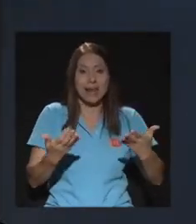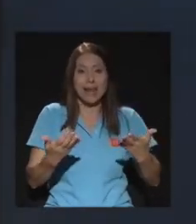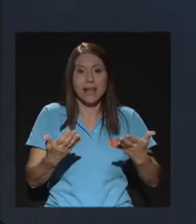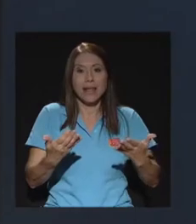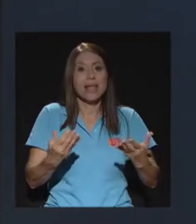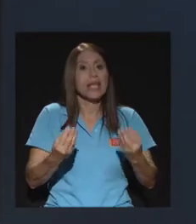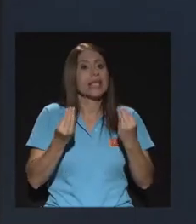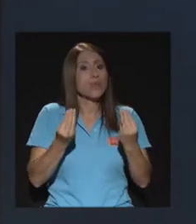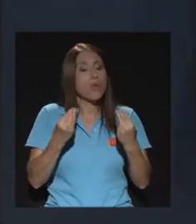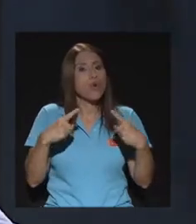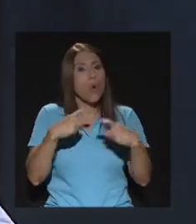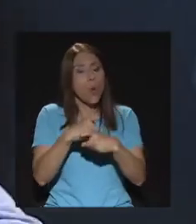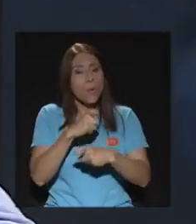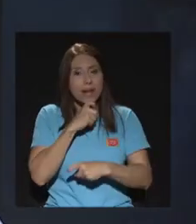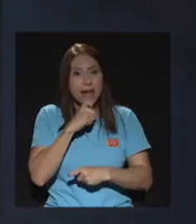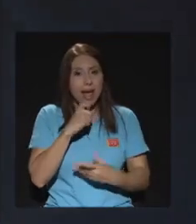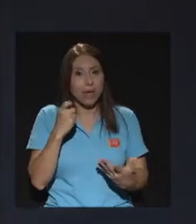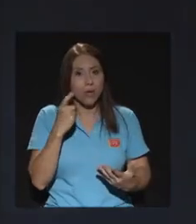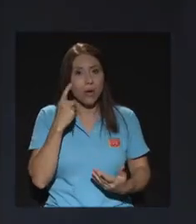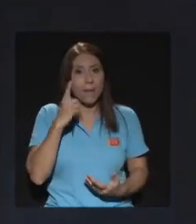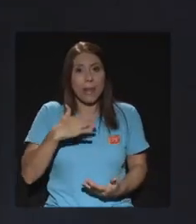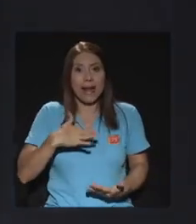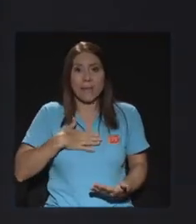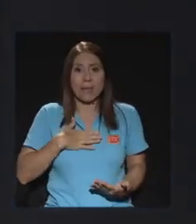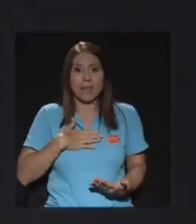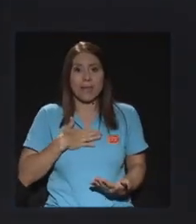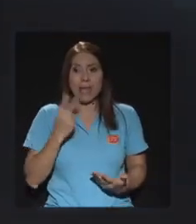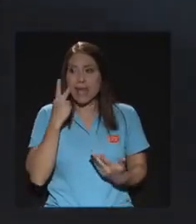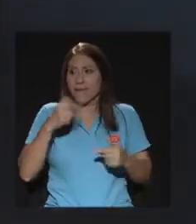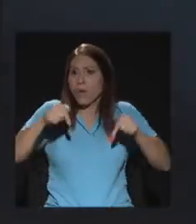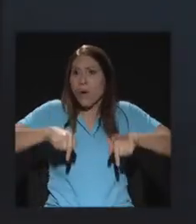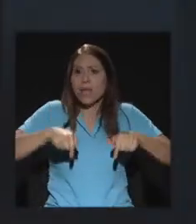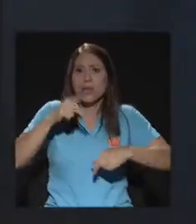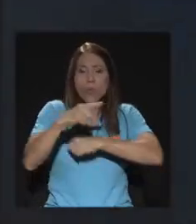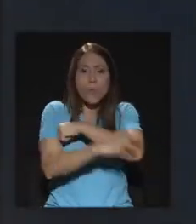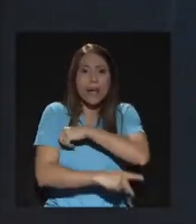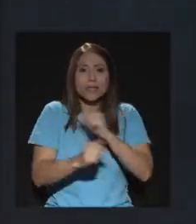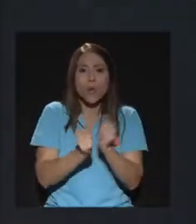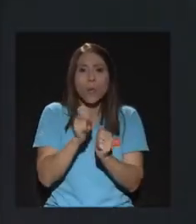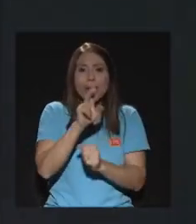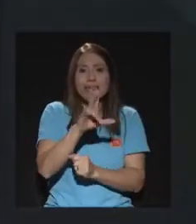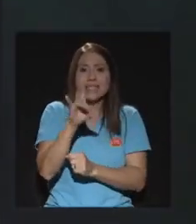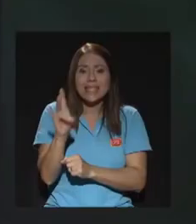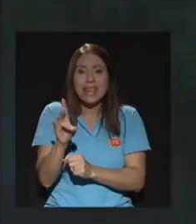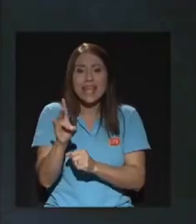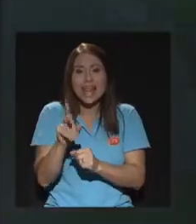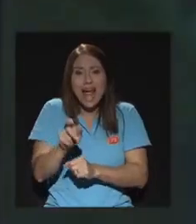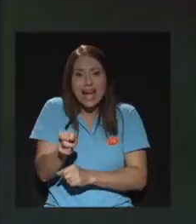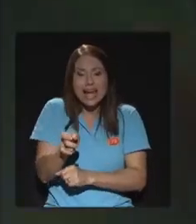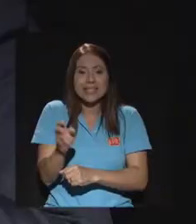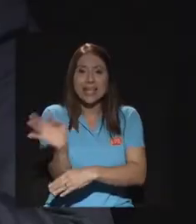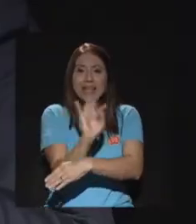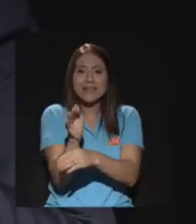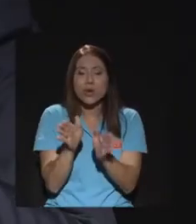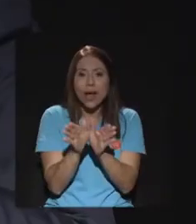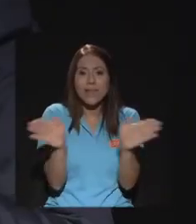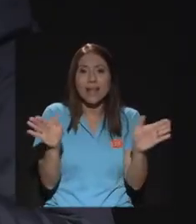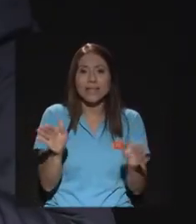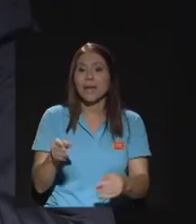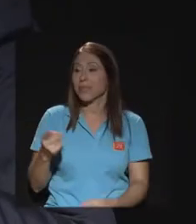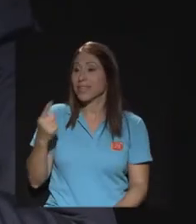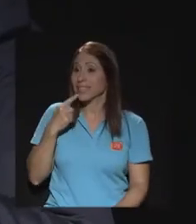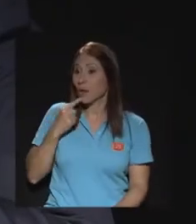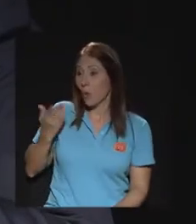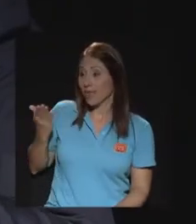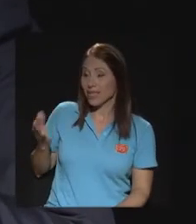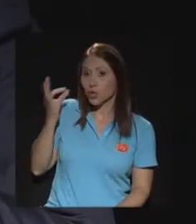que es muy complicado para mí, que veo un país con 27 canales de televisión abierta. Don Antonio, se lo ha dicho doña Giselle tres veces.